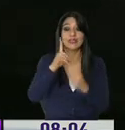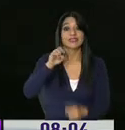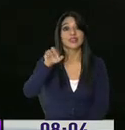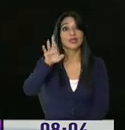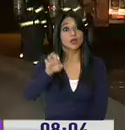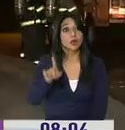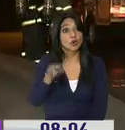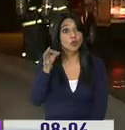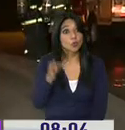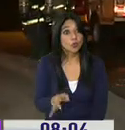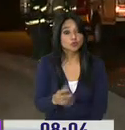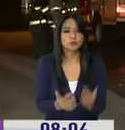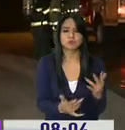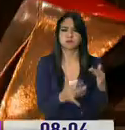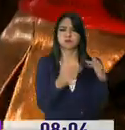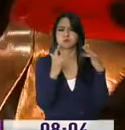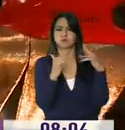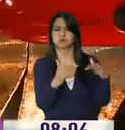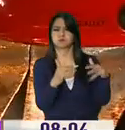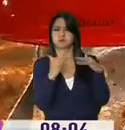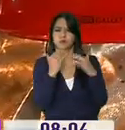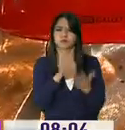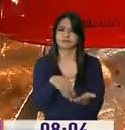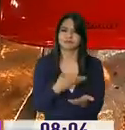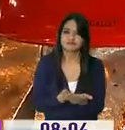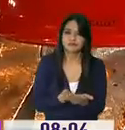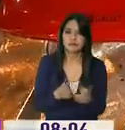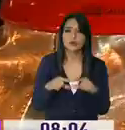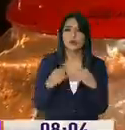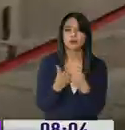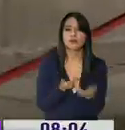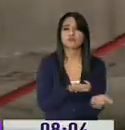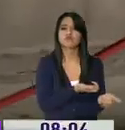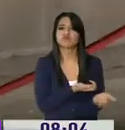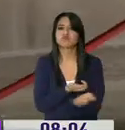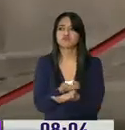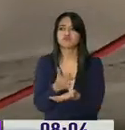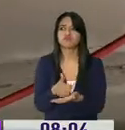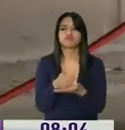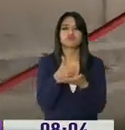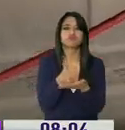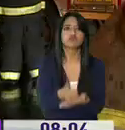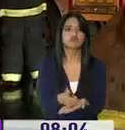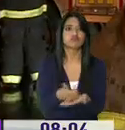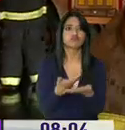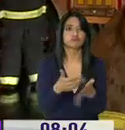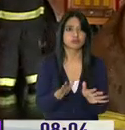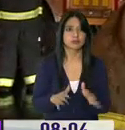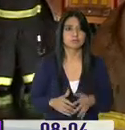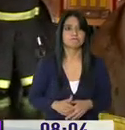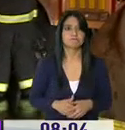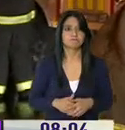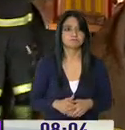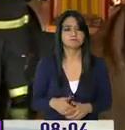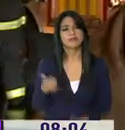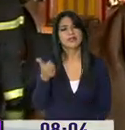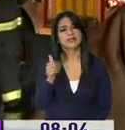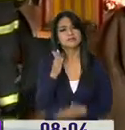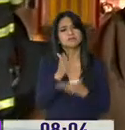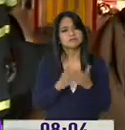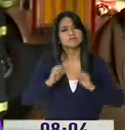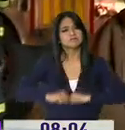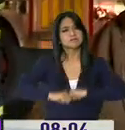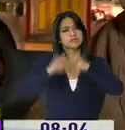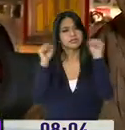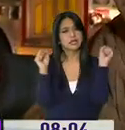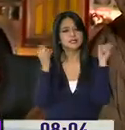lugar. Hasta el sitio arribó el cuerpo de bomberos para prestar la ayuda necesaria. Aproximadamente a las 10:30 de la mañana,